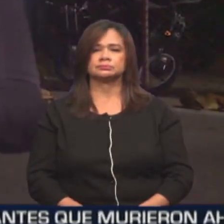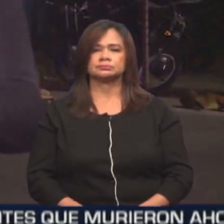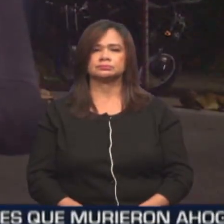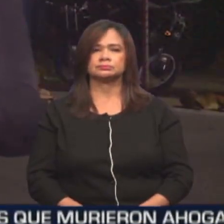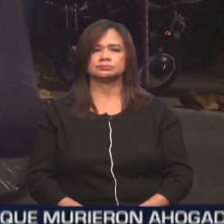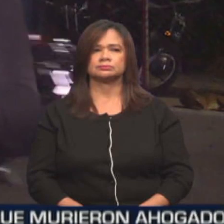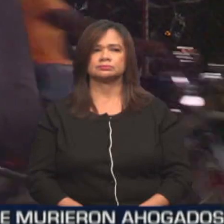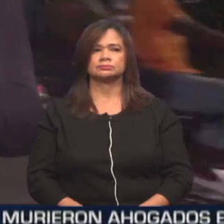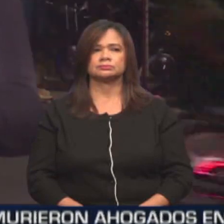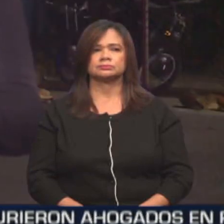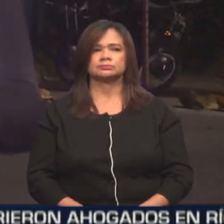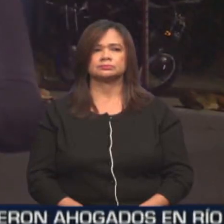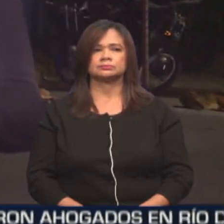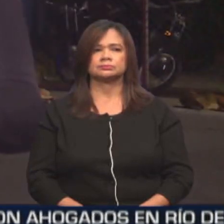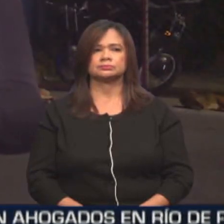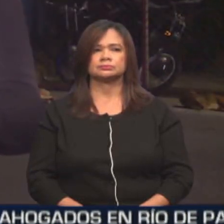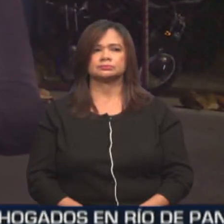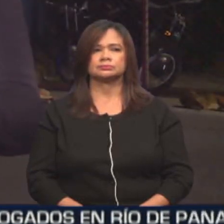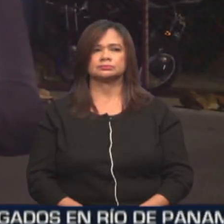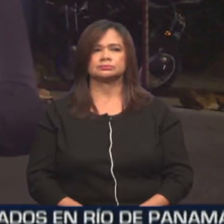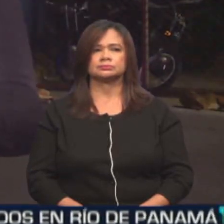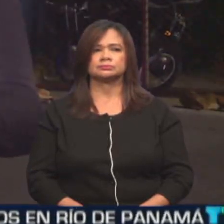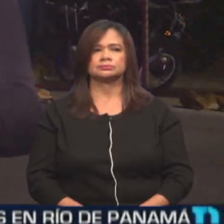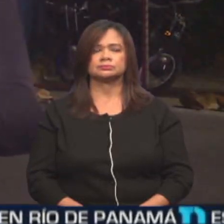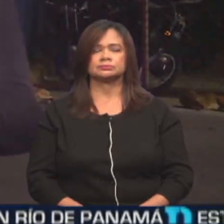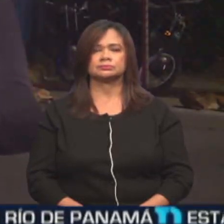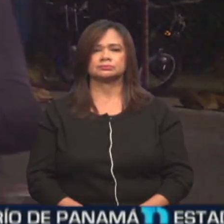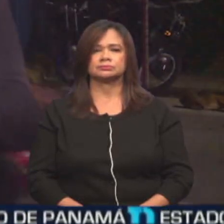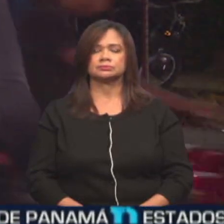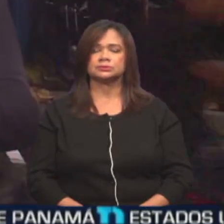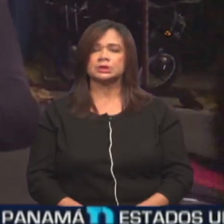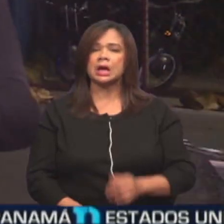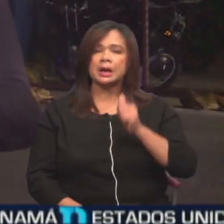la medida de coerción en el Palacio de Justicia de San Cristóbal.